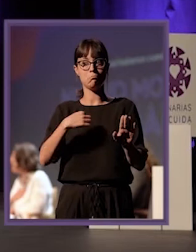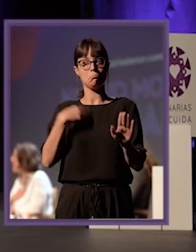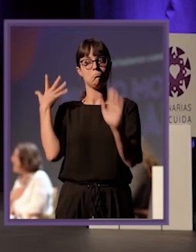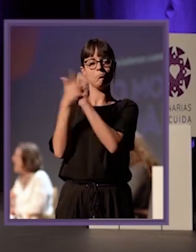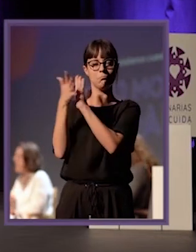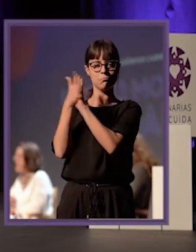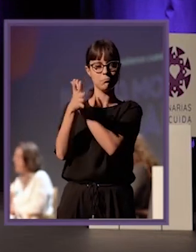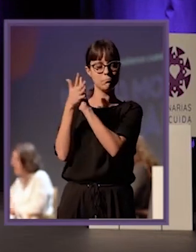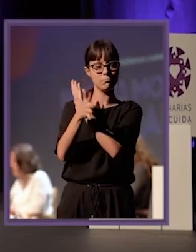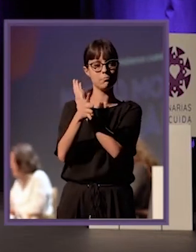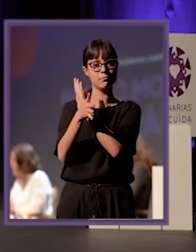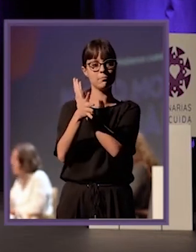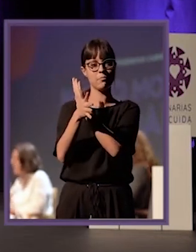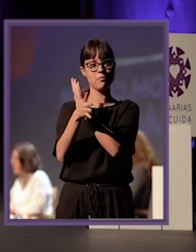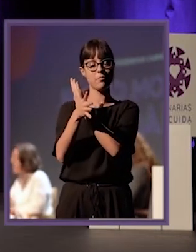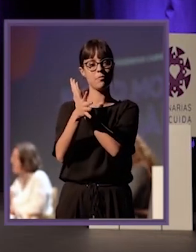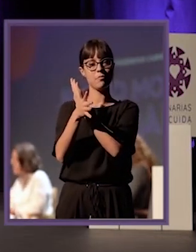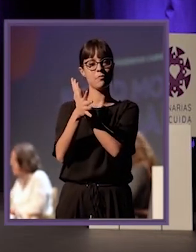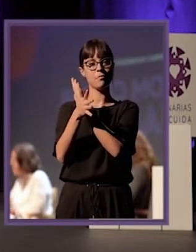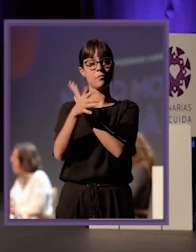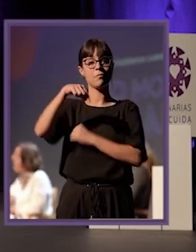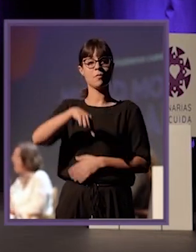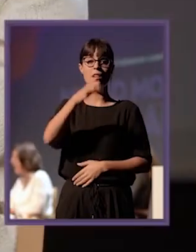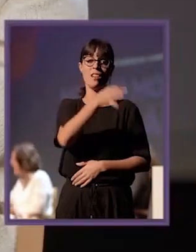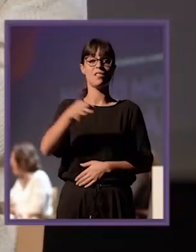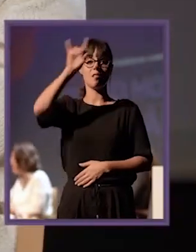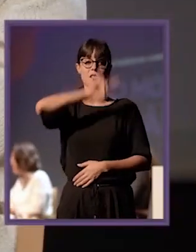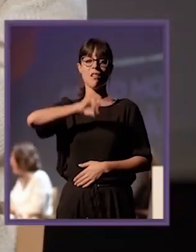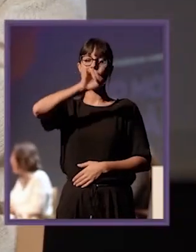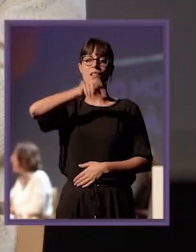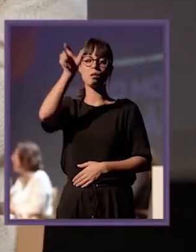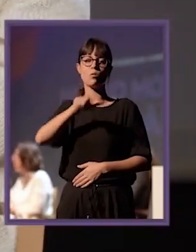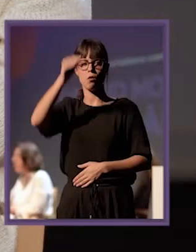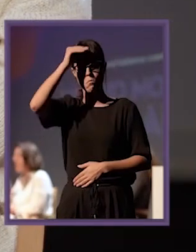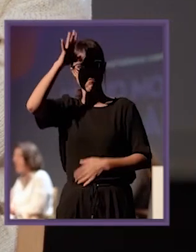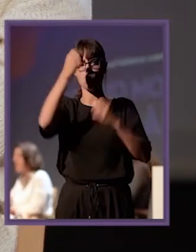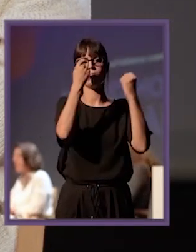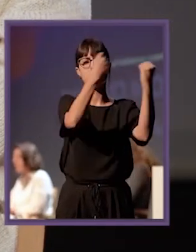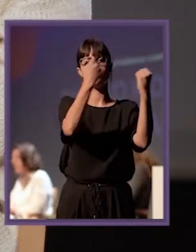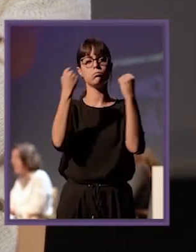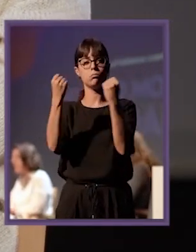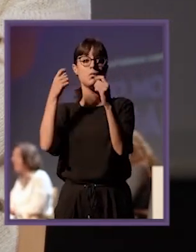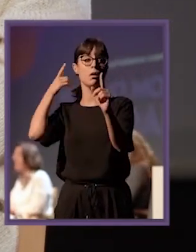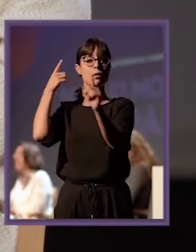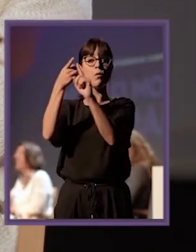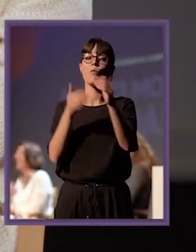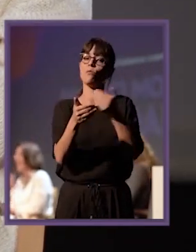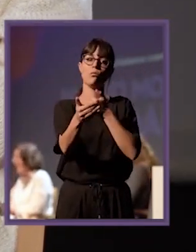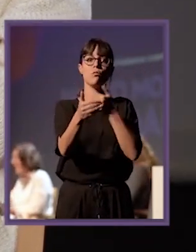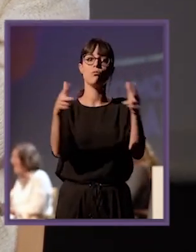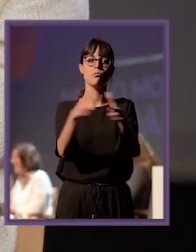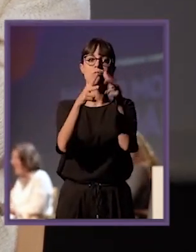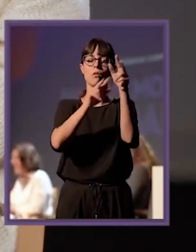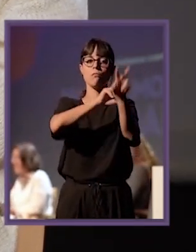intentado transmitir, es la expertía que tenemos en este archipiélago para verdaderamente construir una Canarias distinta,